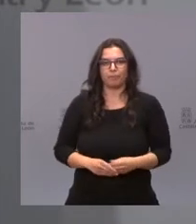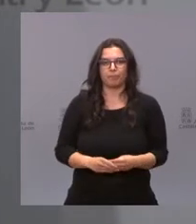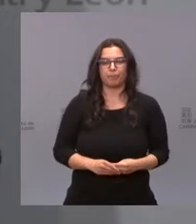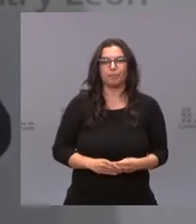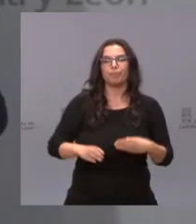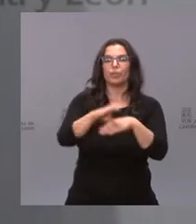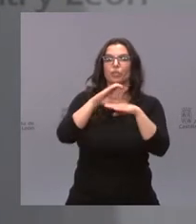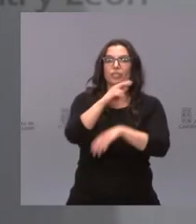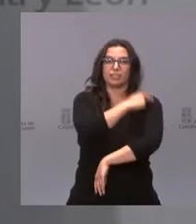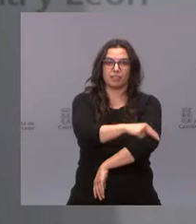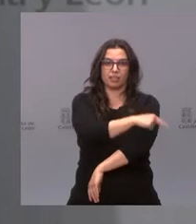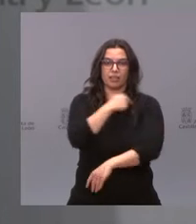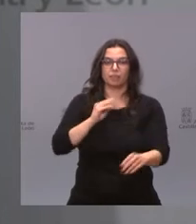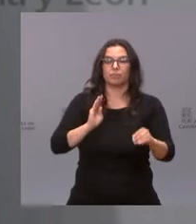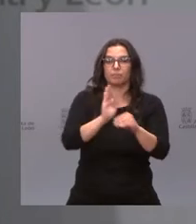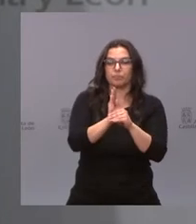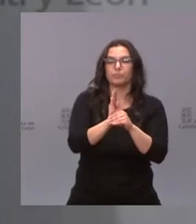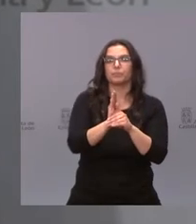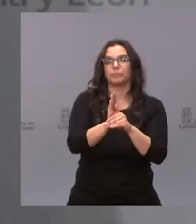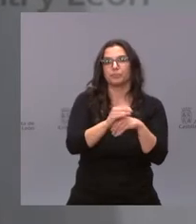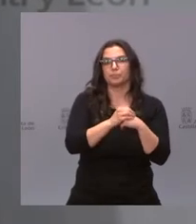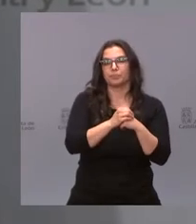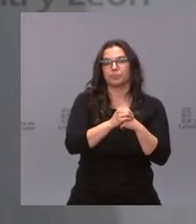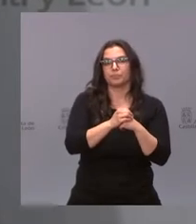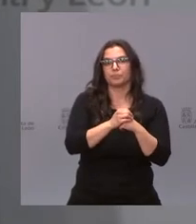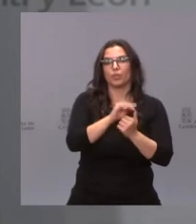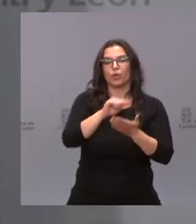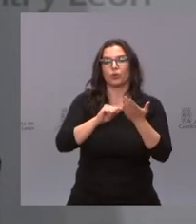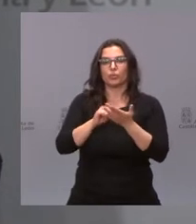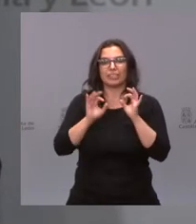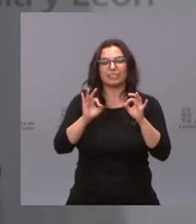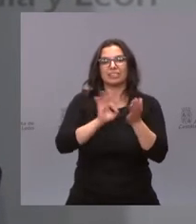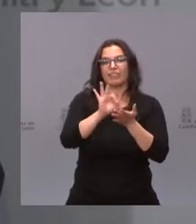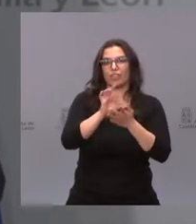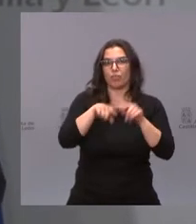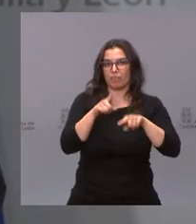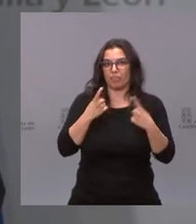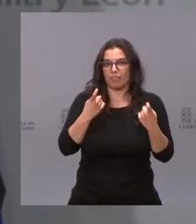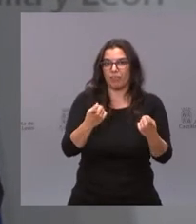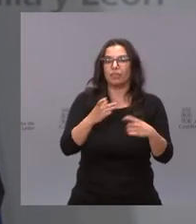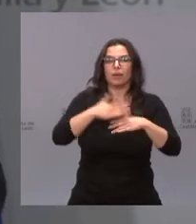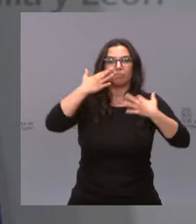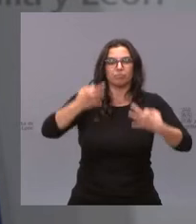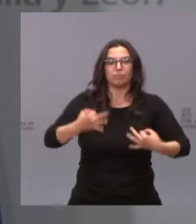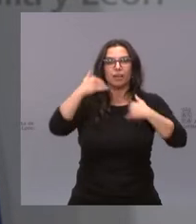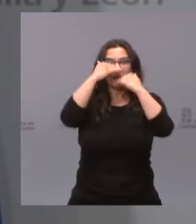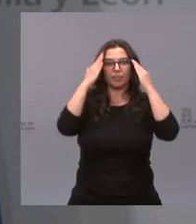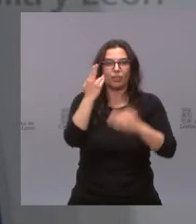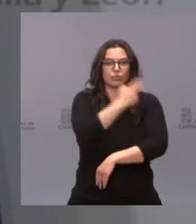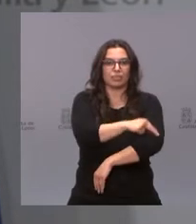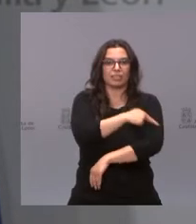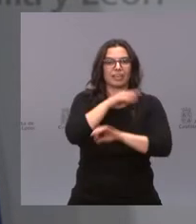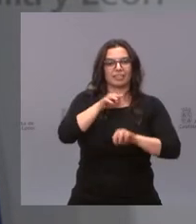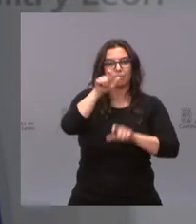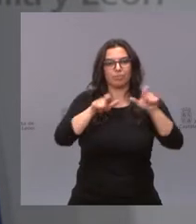La Consejería de Sanidad destina, contrata servicios necesarios para garantizar la asistencia sanitaria de los